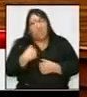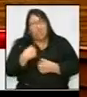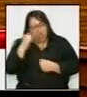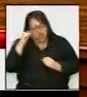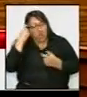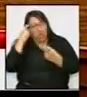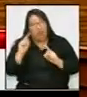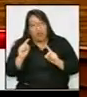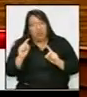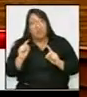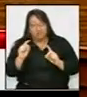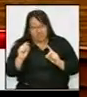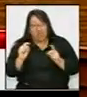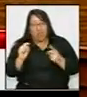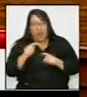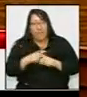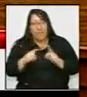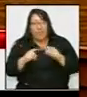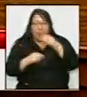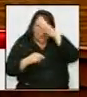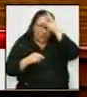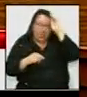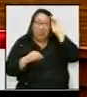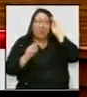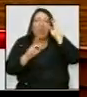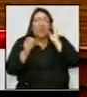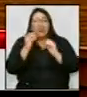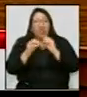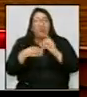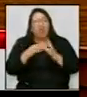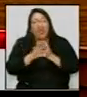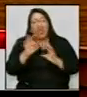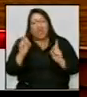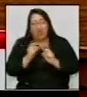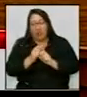comparto los conceptos, pero para desentrampar, que pueda retirar.